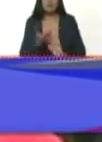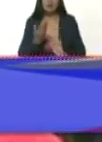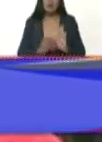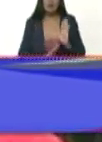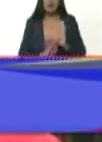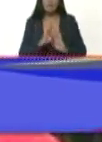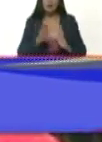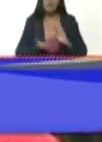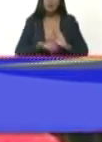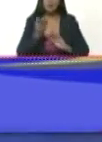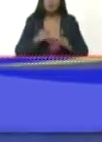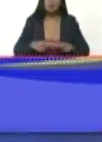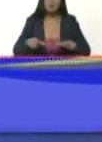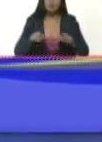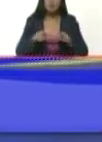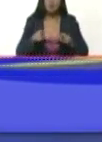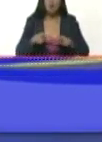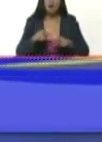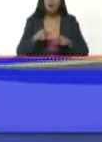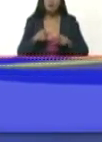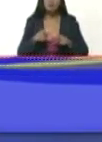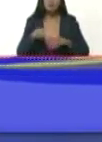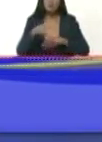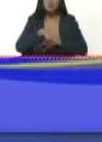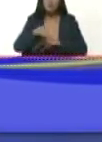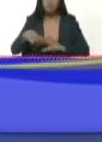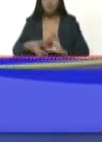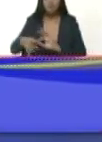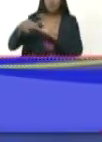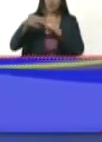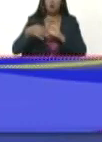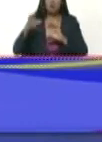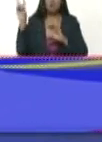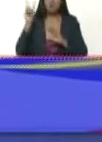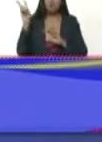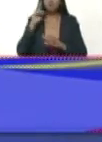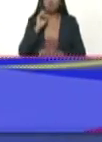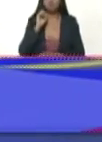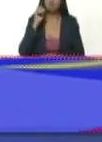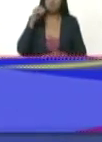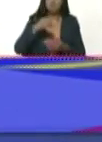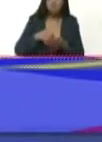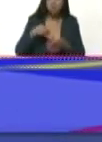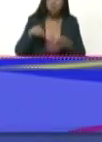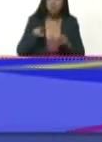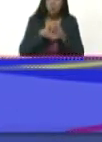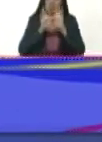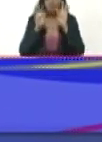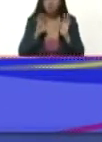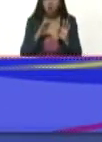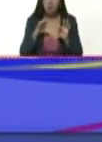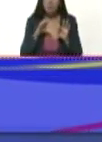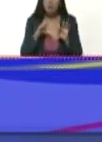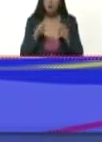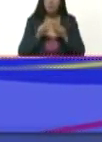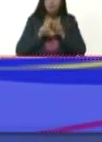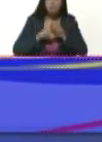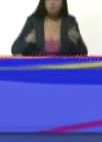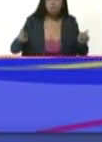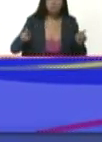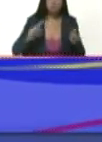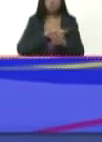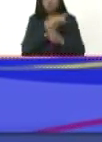que eran las Provincias Unidas de Venezuela, pugnaban por el desprendimiento